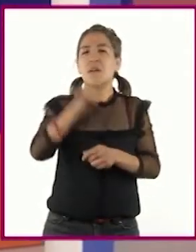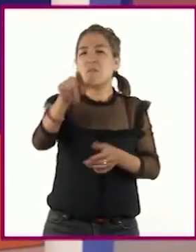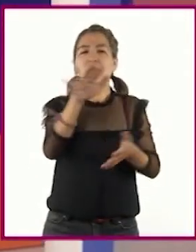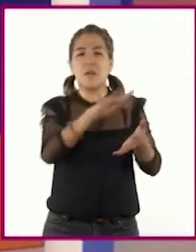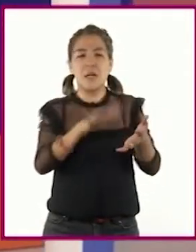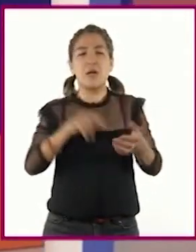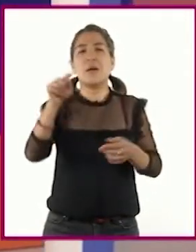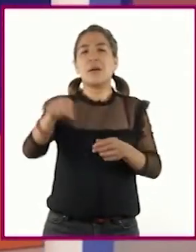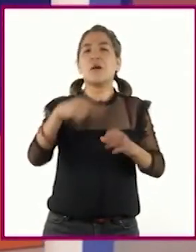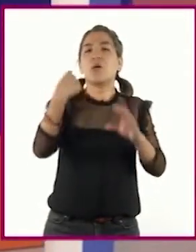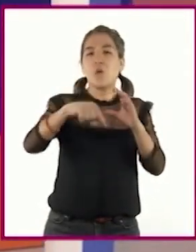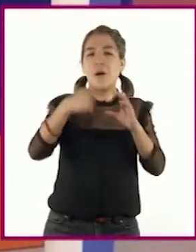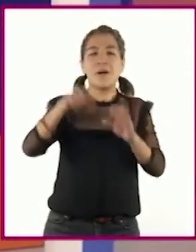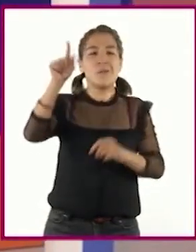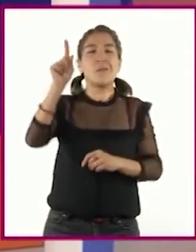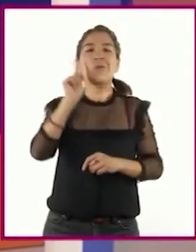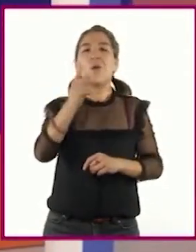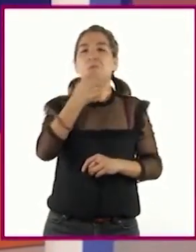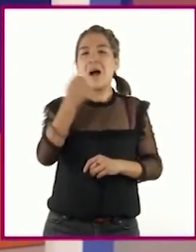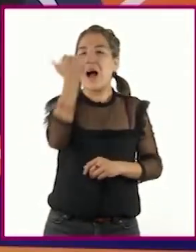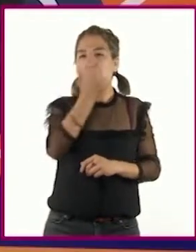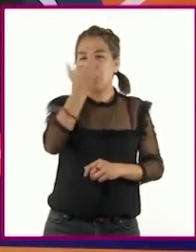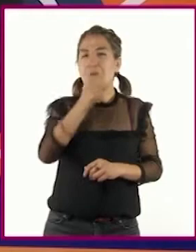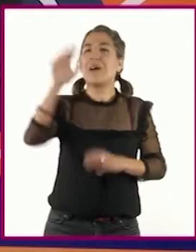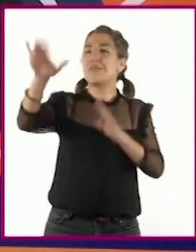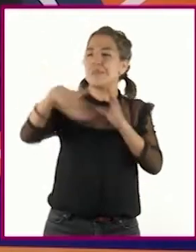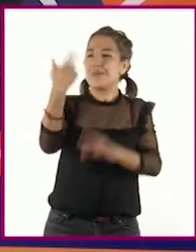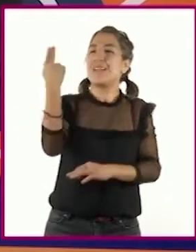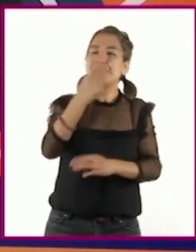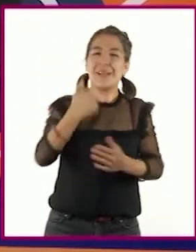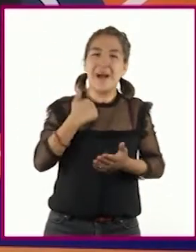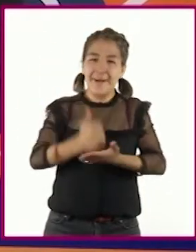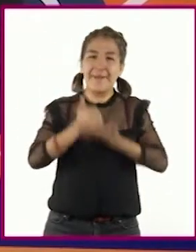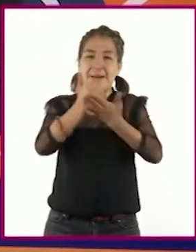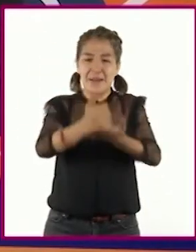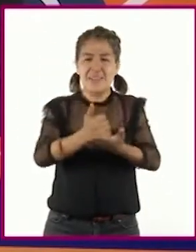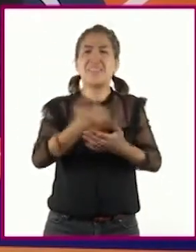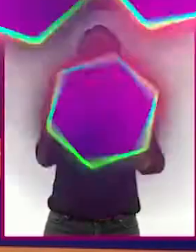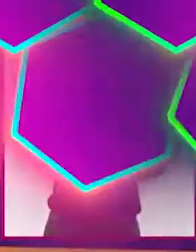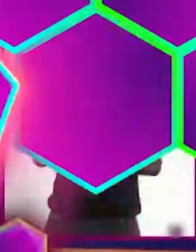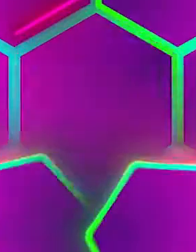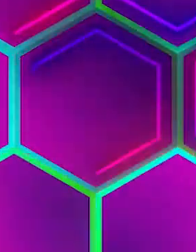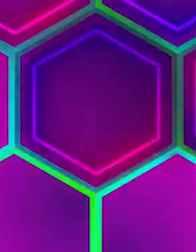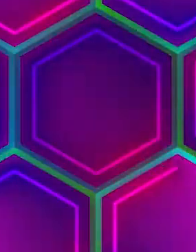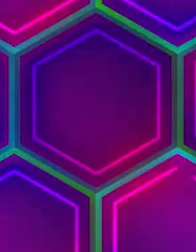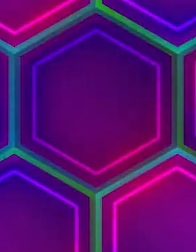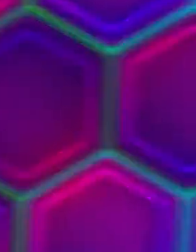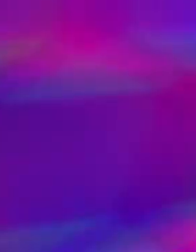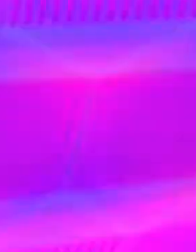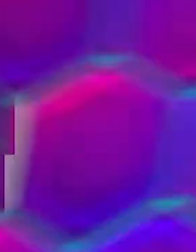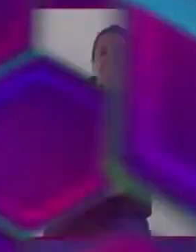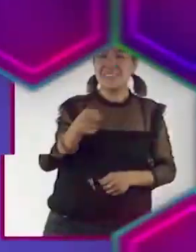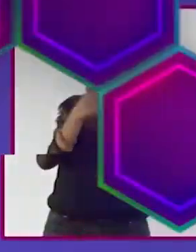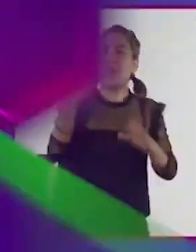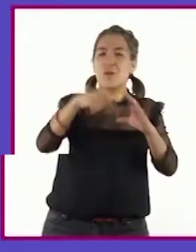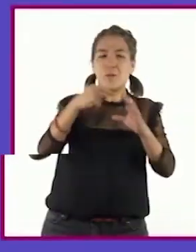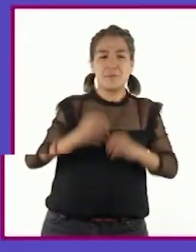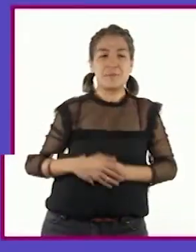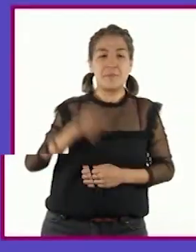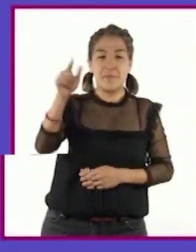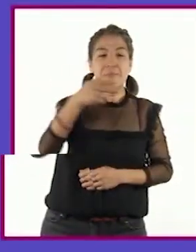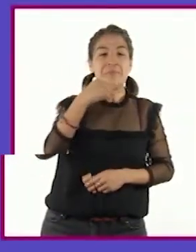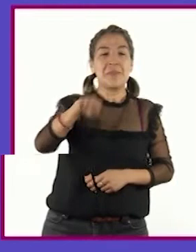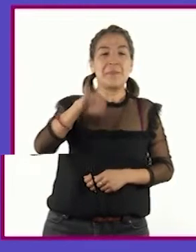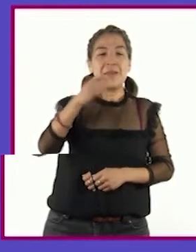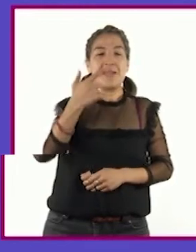un correo electrónico que nos envió un alumno que necesita ayuda. ¡Qué curioso! ¿Y qué dice? De Miguel de